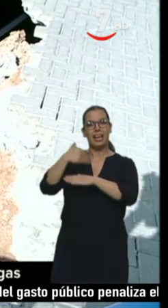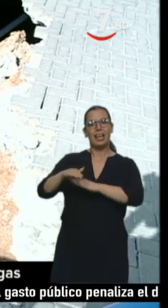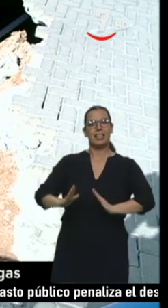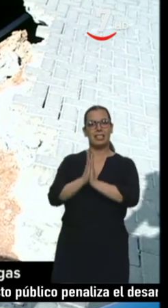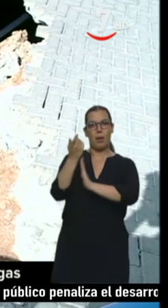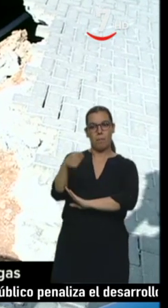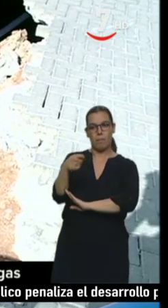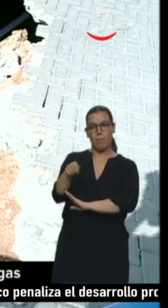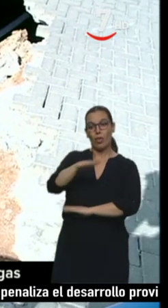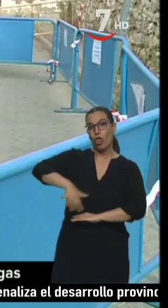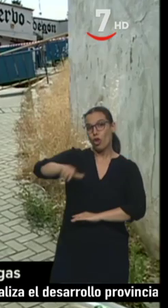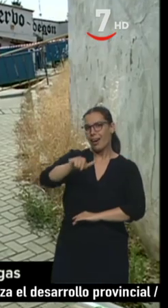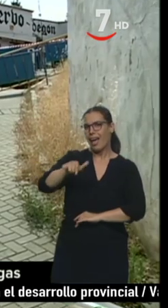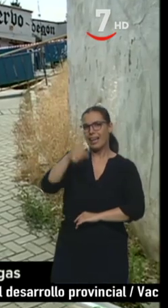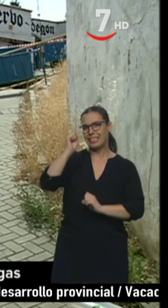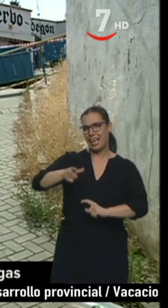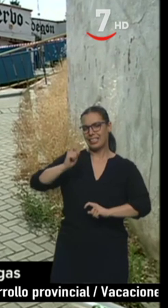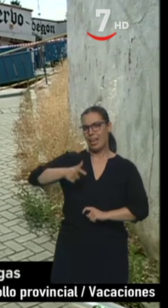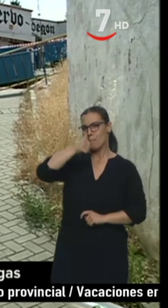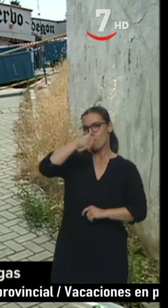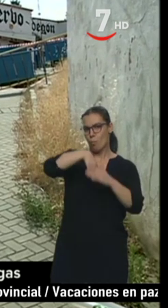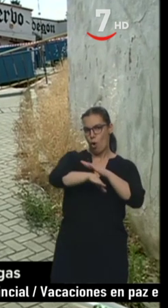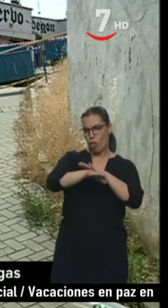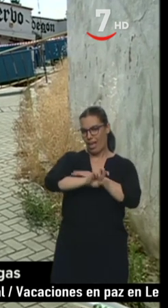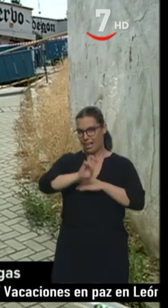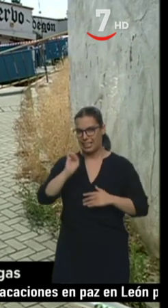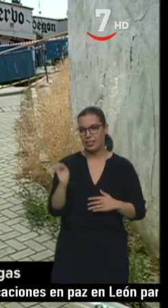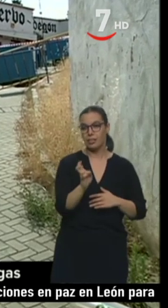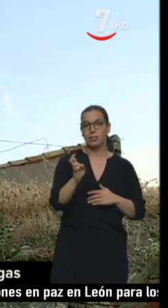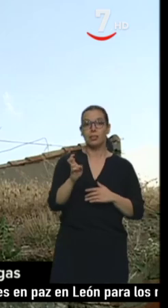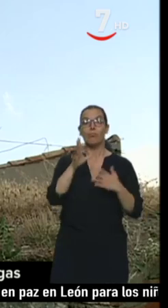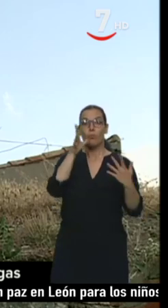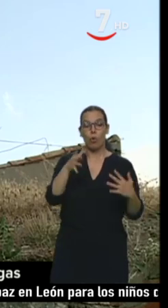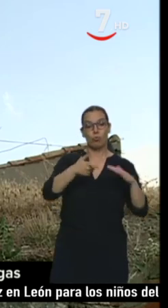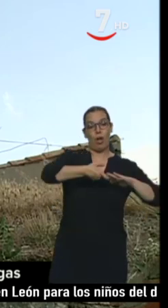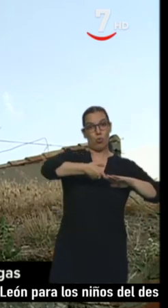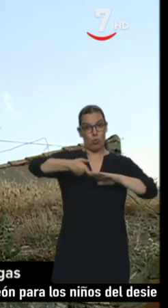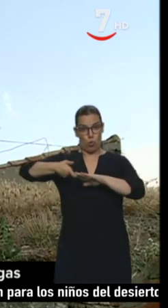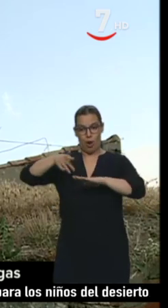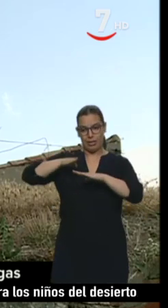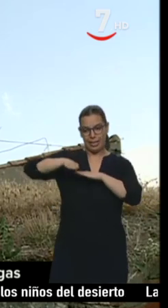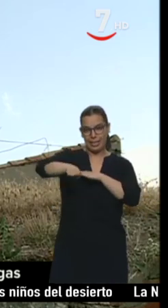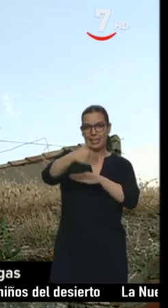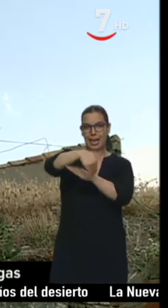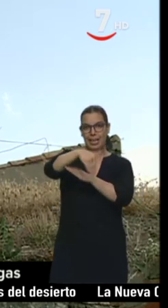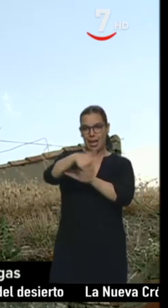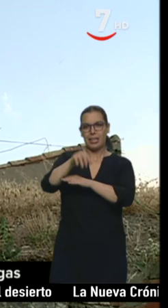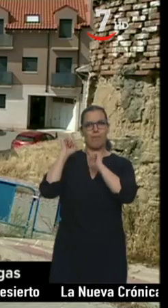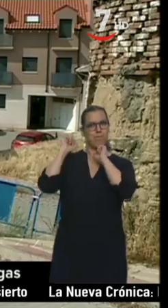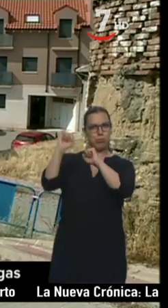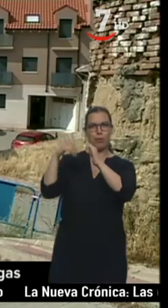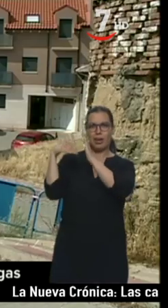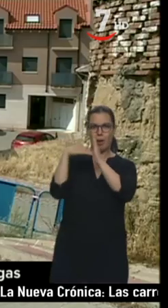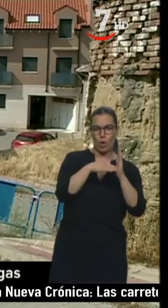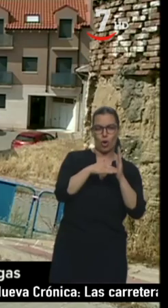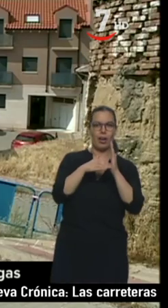barrio repleto de bodegas subterráneas. El pavimento se vino abajo después de que una grúa accediera por la calle de acceso restringido a